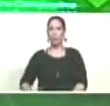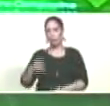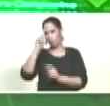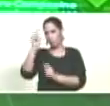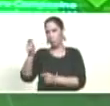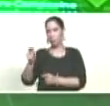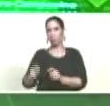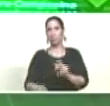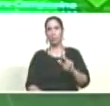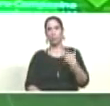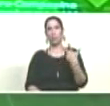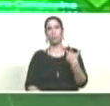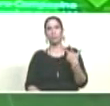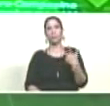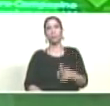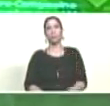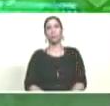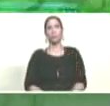Tercer punto, ¿no?